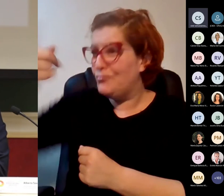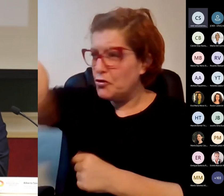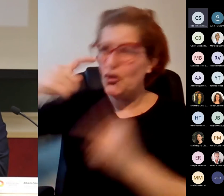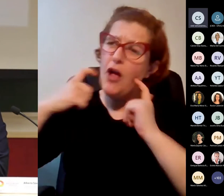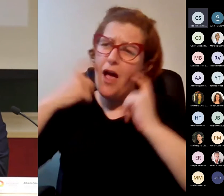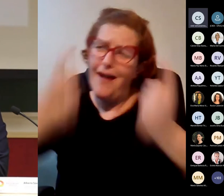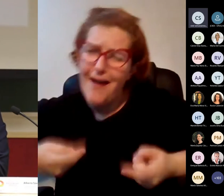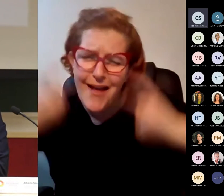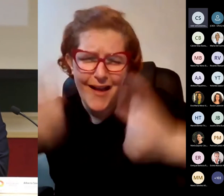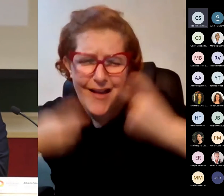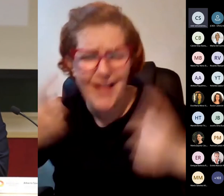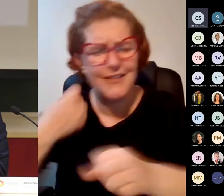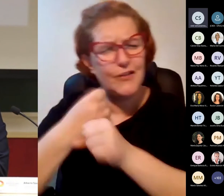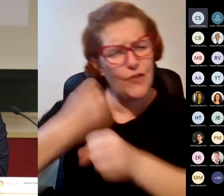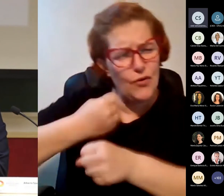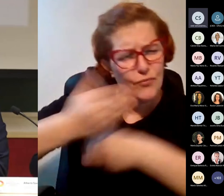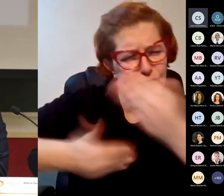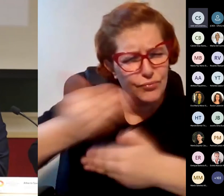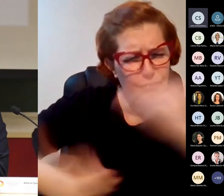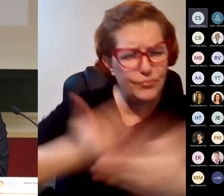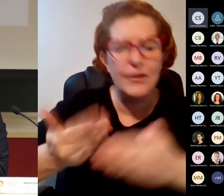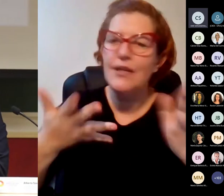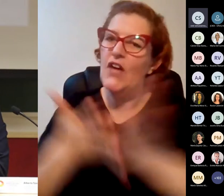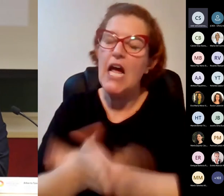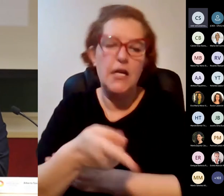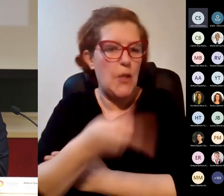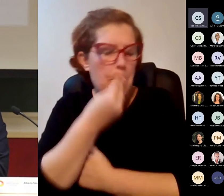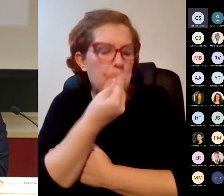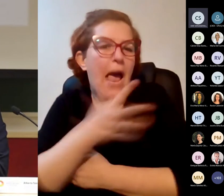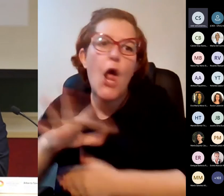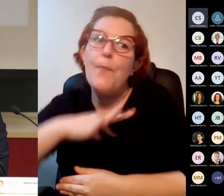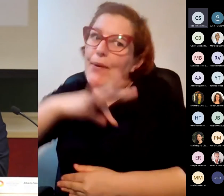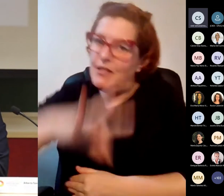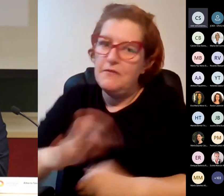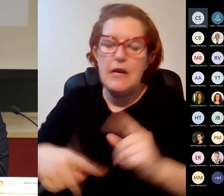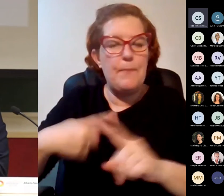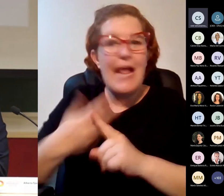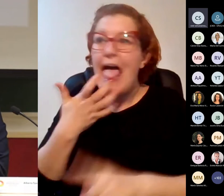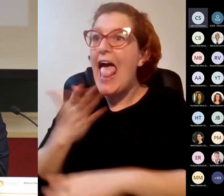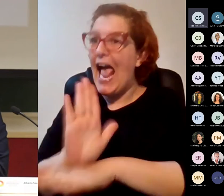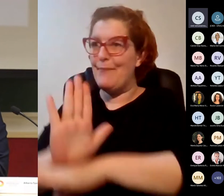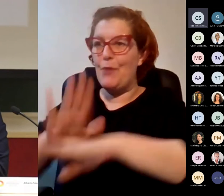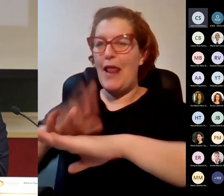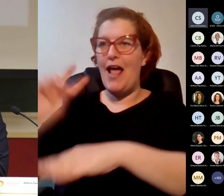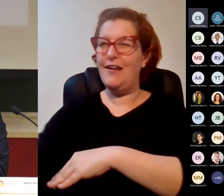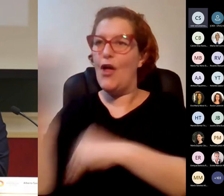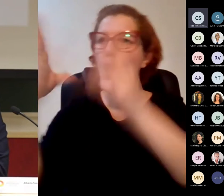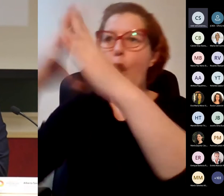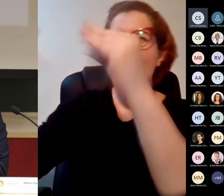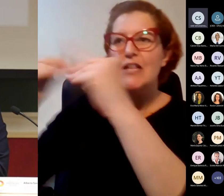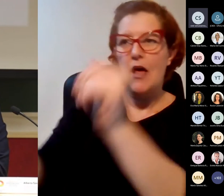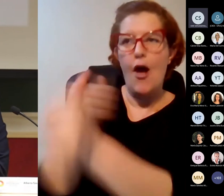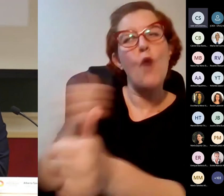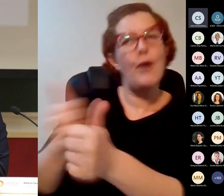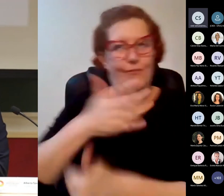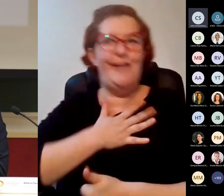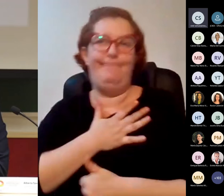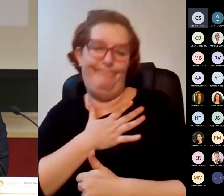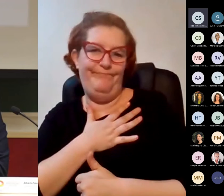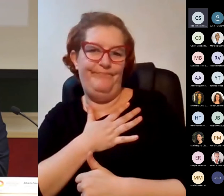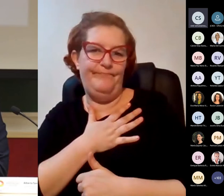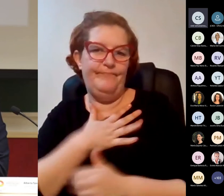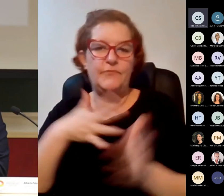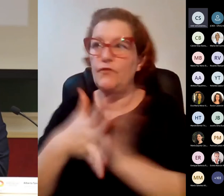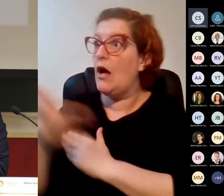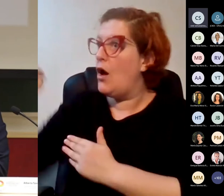conseguido que haya pasado no sólo de la mejor manera posible sino siendo un ejemplo para otras universidades y organizaciones estuvisteis a